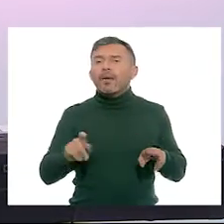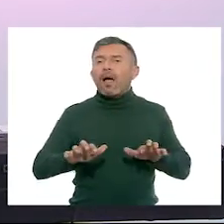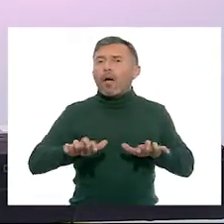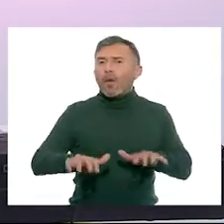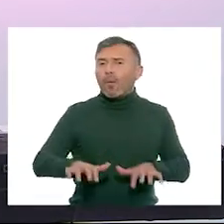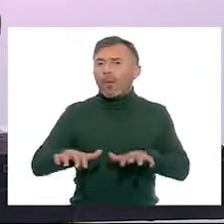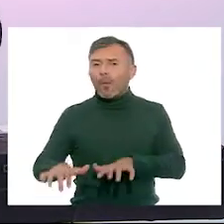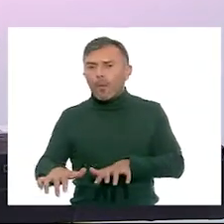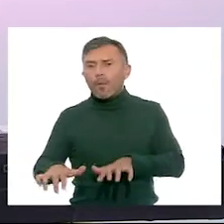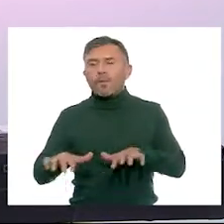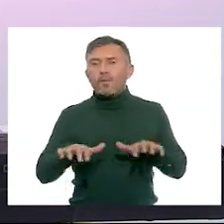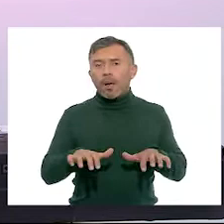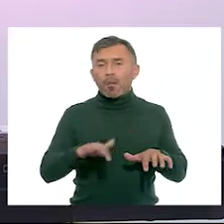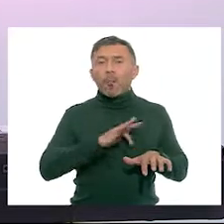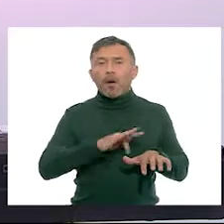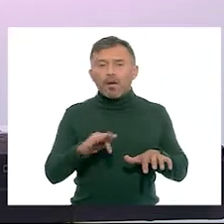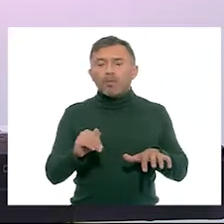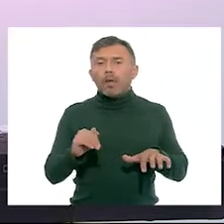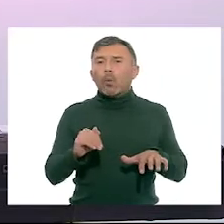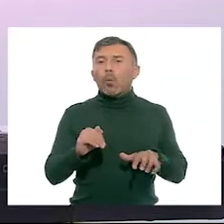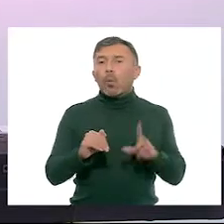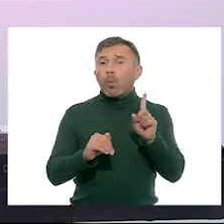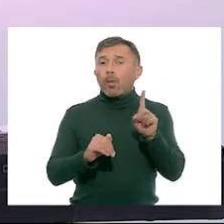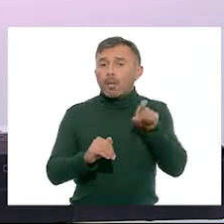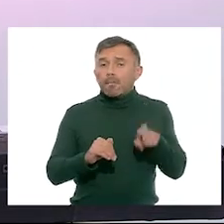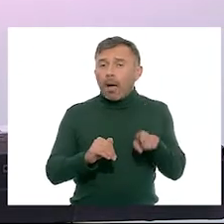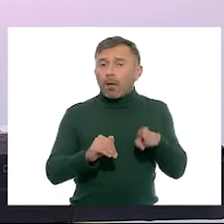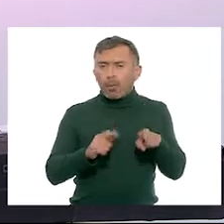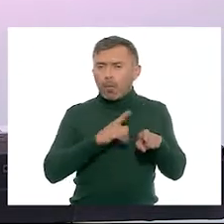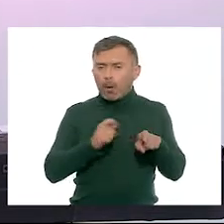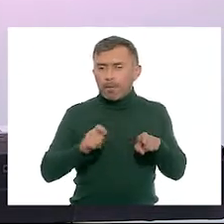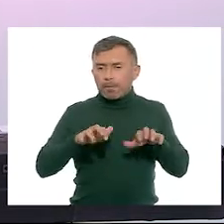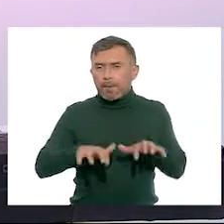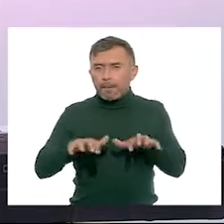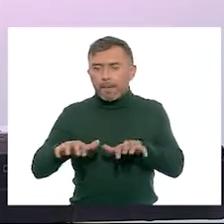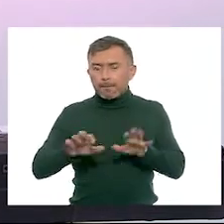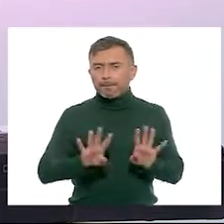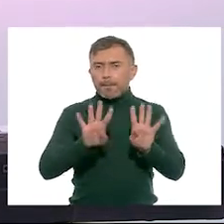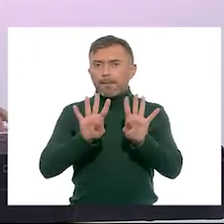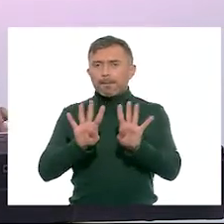puede tocar más de una nota al mismo tiempo.